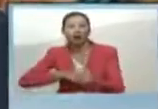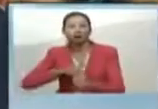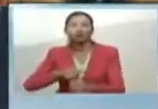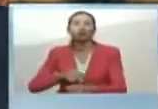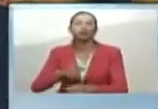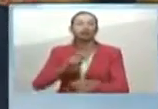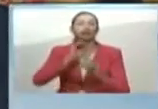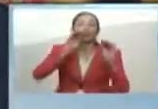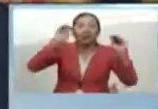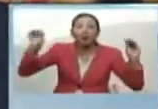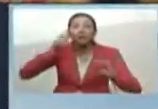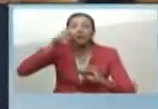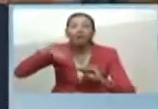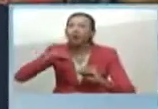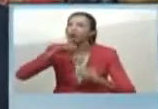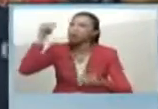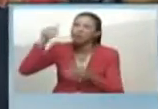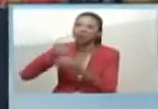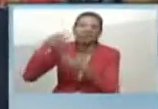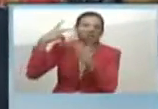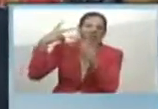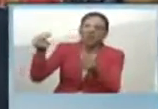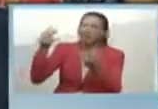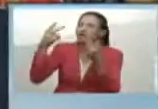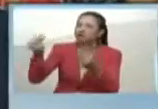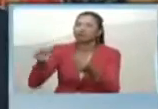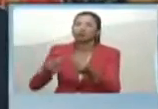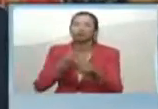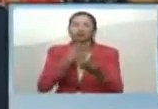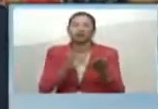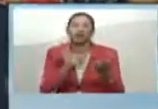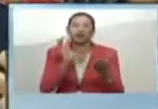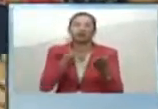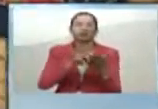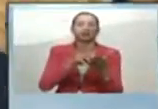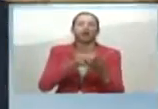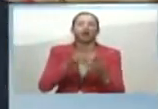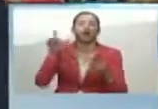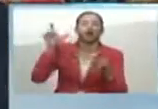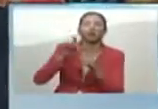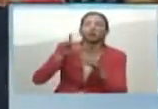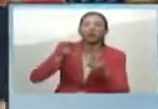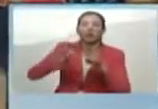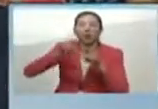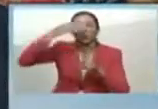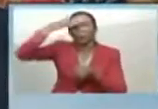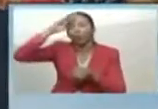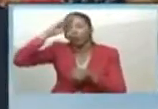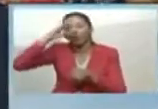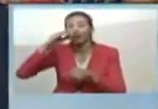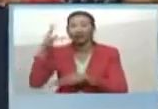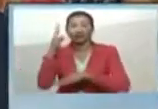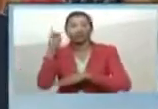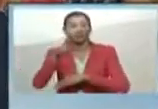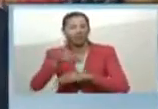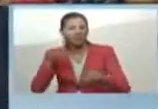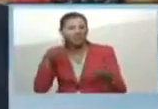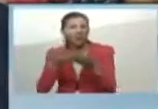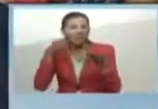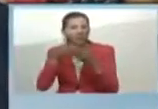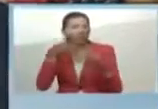en contra de ella, la llamaron estatista, comunista, la iglesia la atacó, la vulneró, la